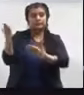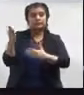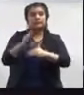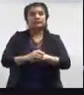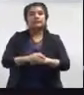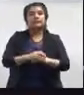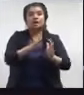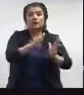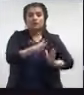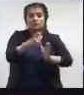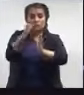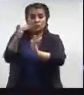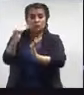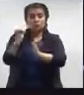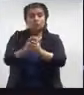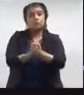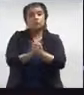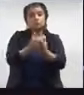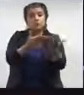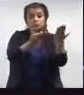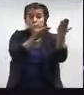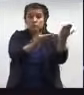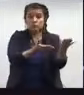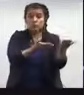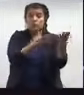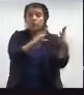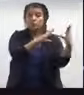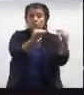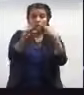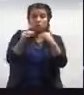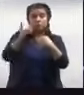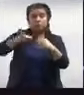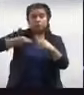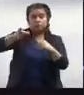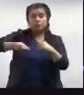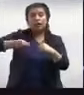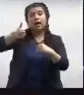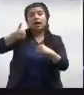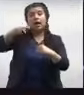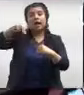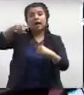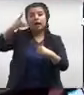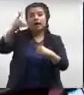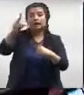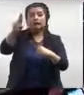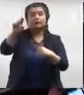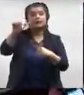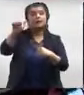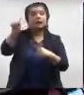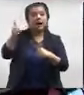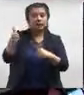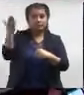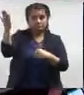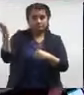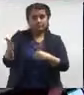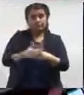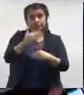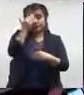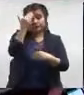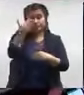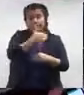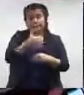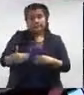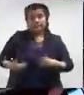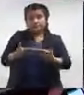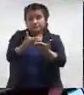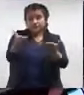Teniendo el trámite, se le concede la palabra para la discusión a la diputada Andrea Reyes. Muchas gracias, presidente. Honorable pleno,